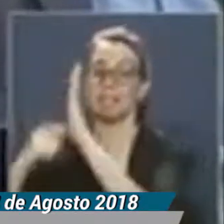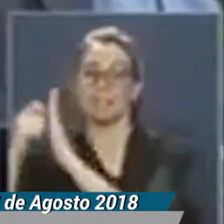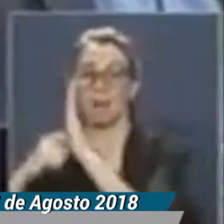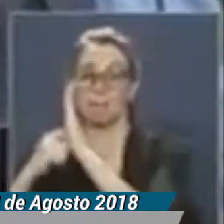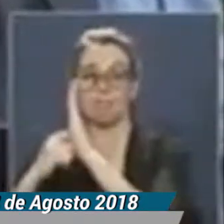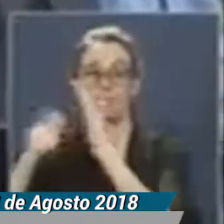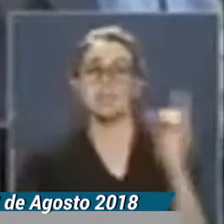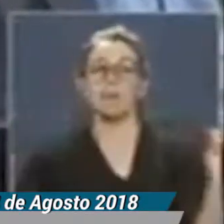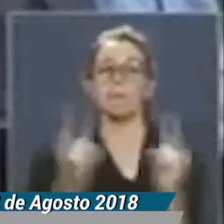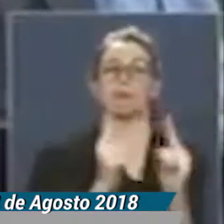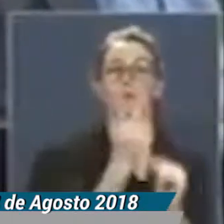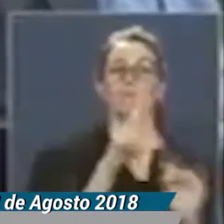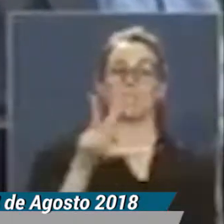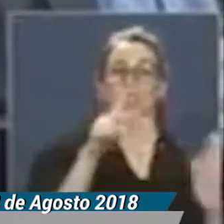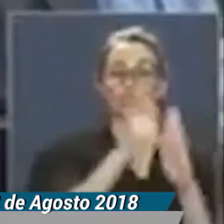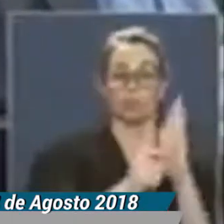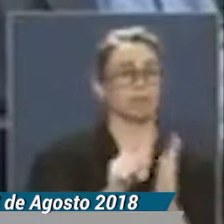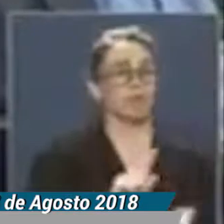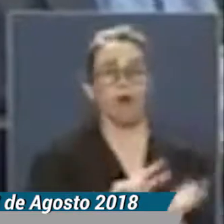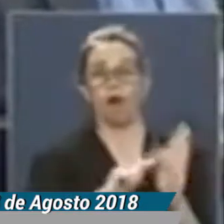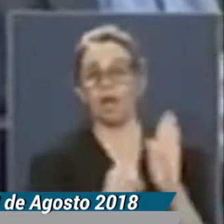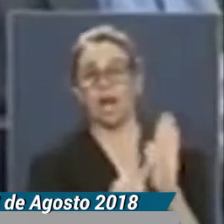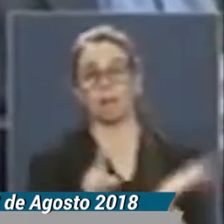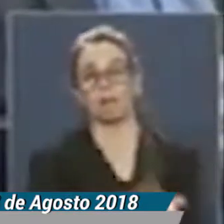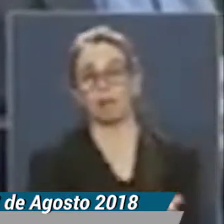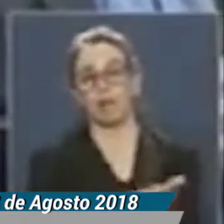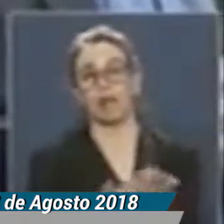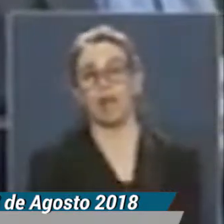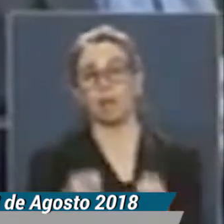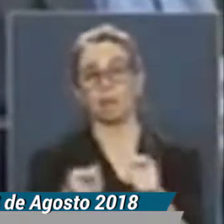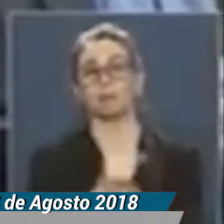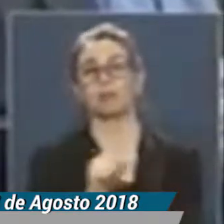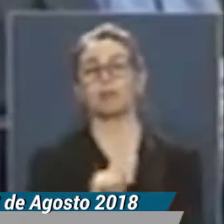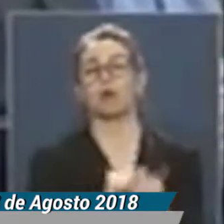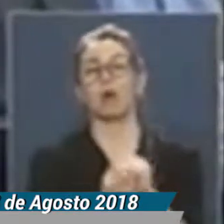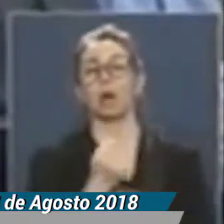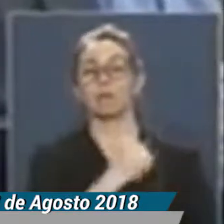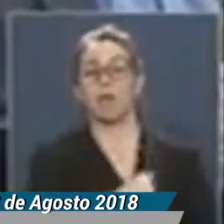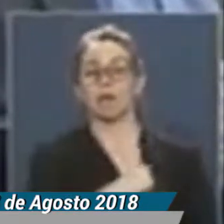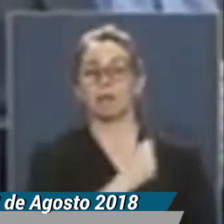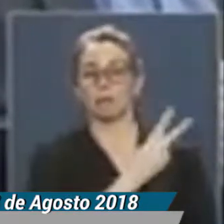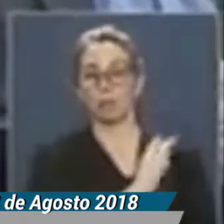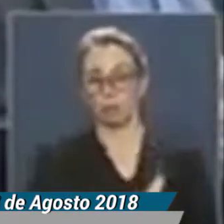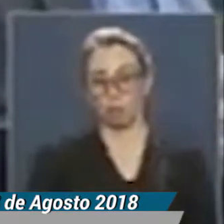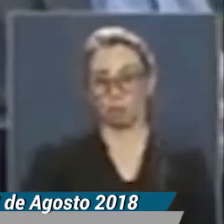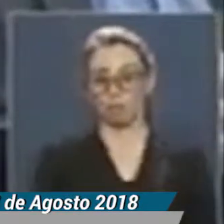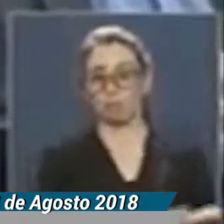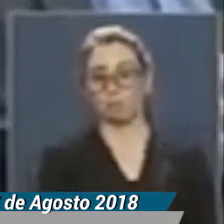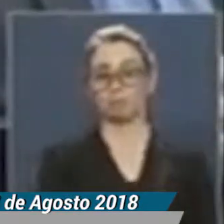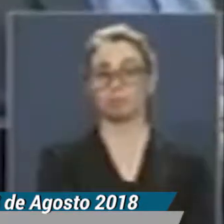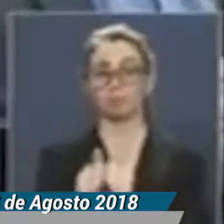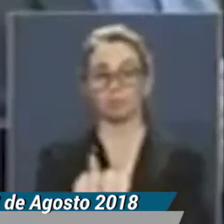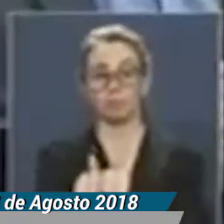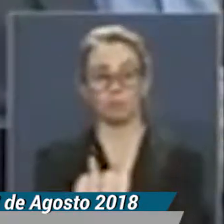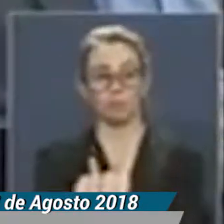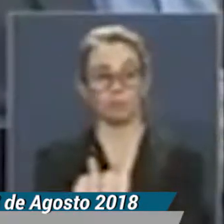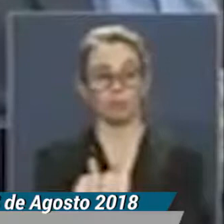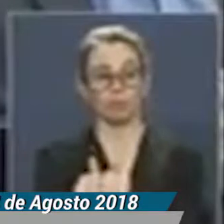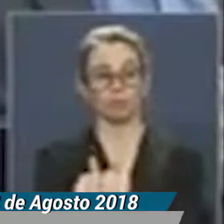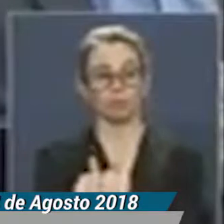es un cambio real de la propuesta, ni tampoco en la actitud del gobierno. Estimados colegas, yo creo